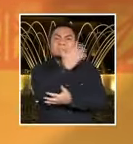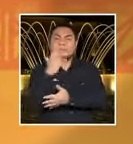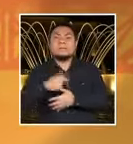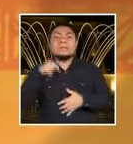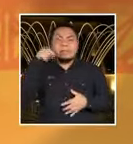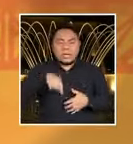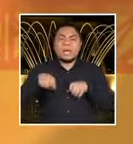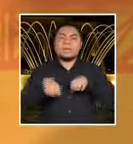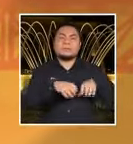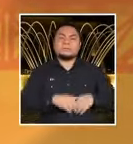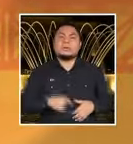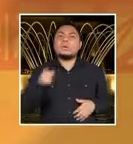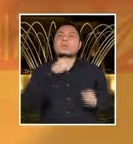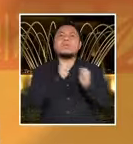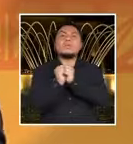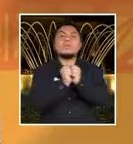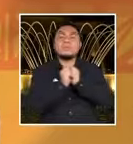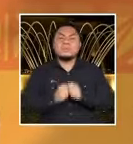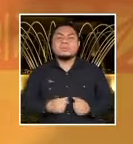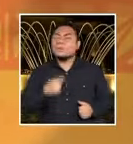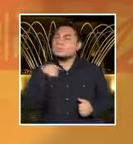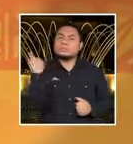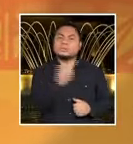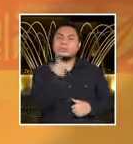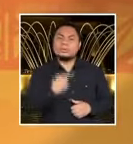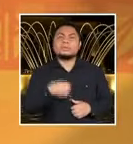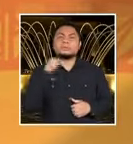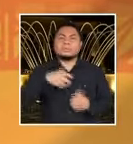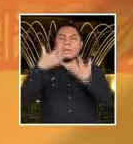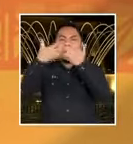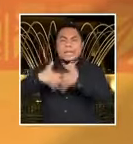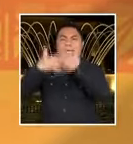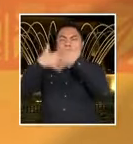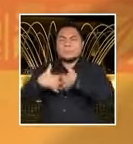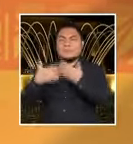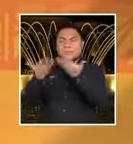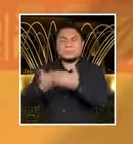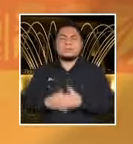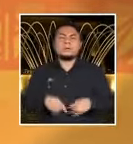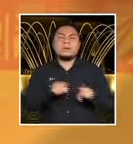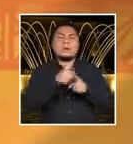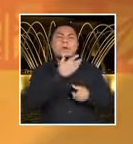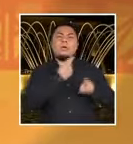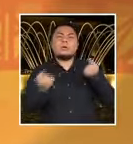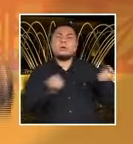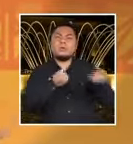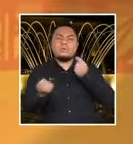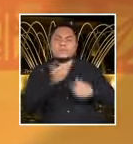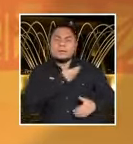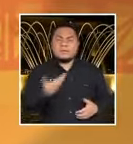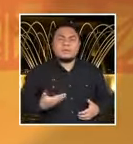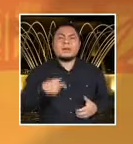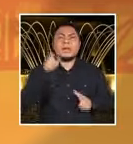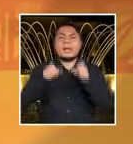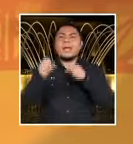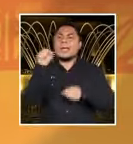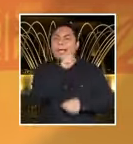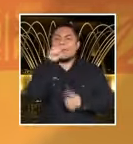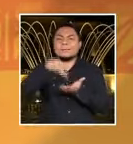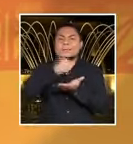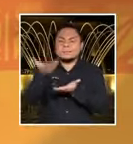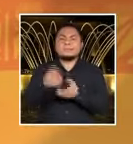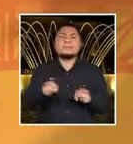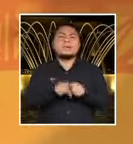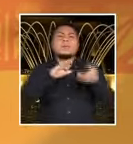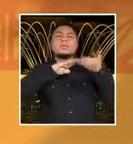hacer juntos, todos, los empresarios, el gobierno, el Estado, los artistas,